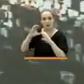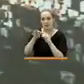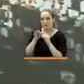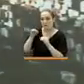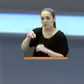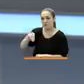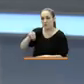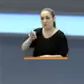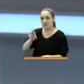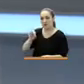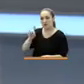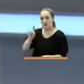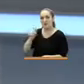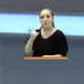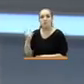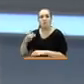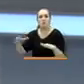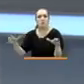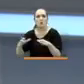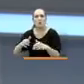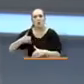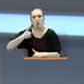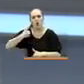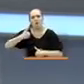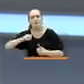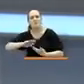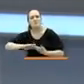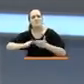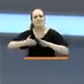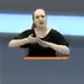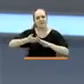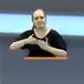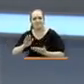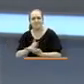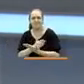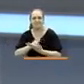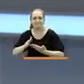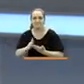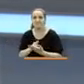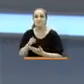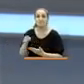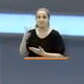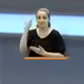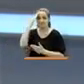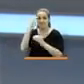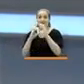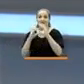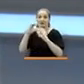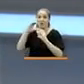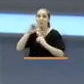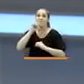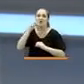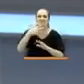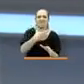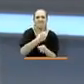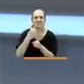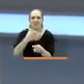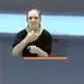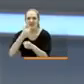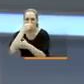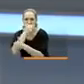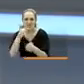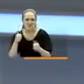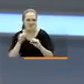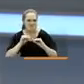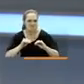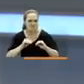un mensaje de paz. El grupo de jóvenes perteneciente a uno de los departamentos con más reclutamiento forzado busca en las artes la